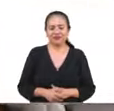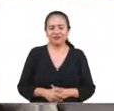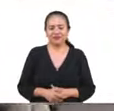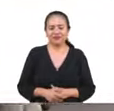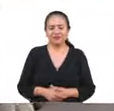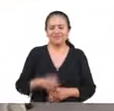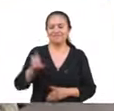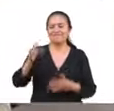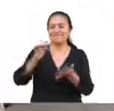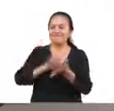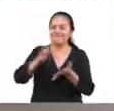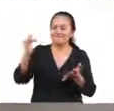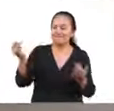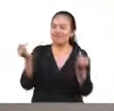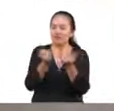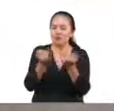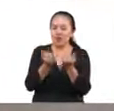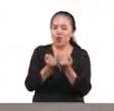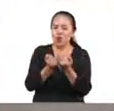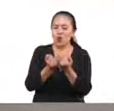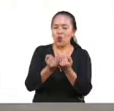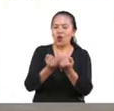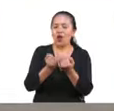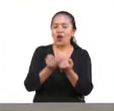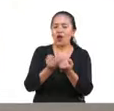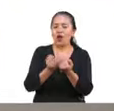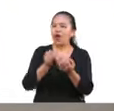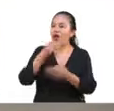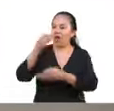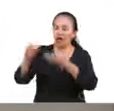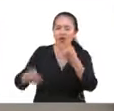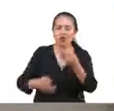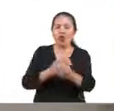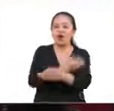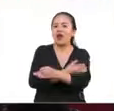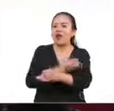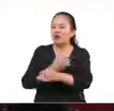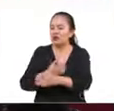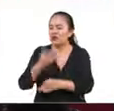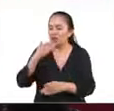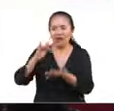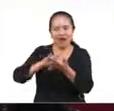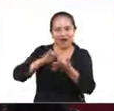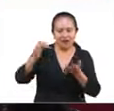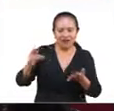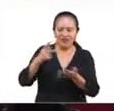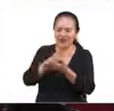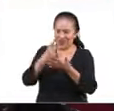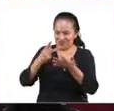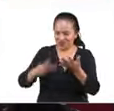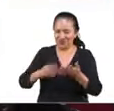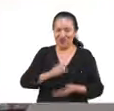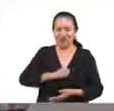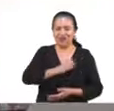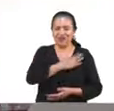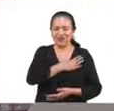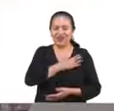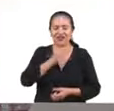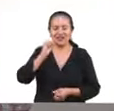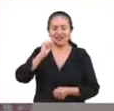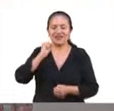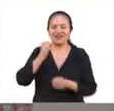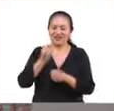por estar aquí, las compañeras del equipo de producción para el bienestar. Muchísimas gracias de la Secretaría